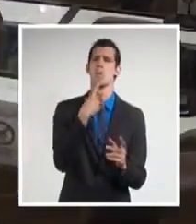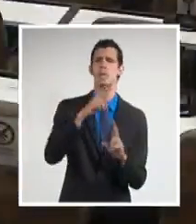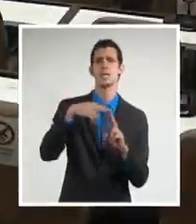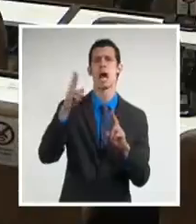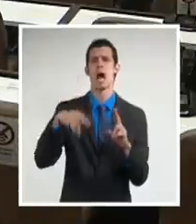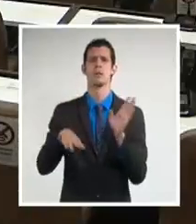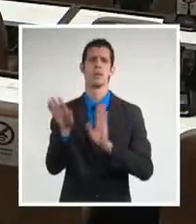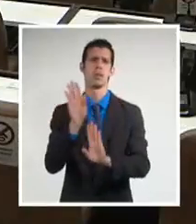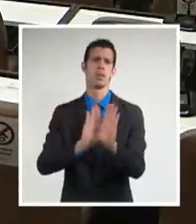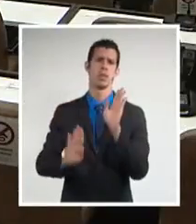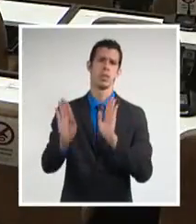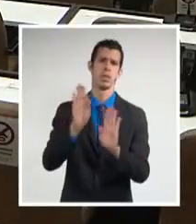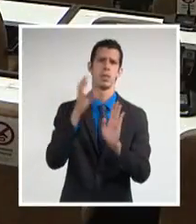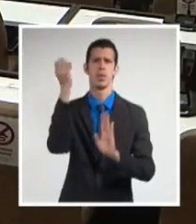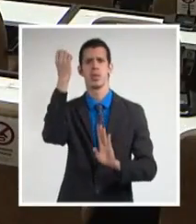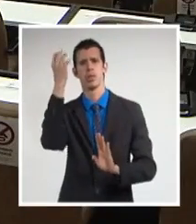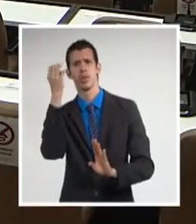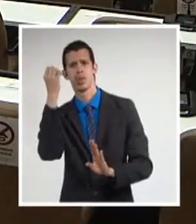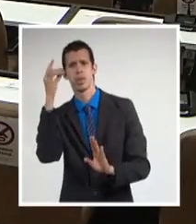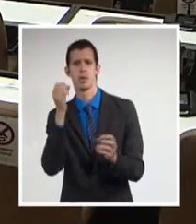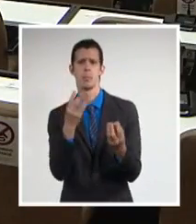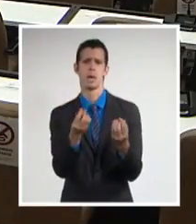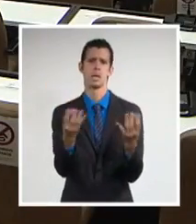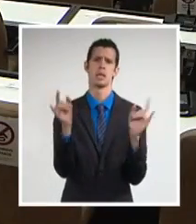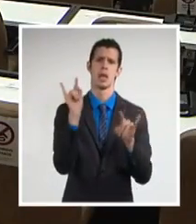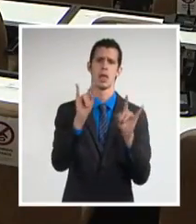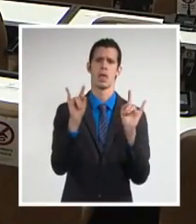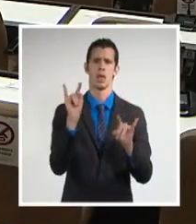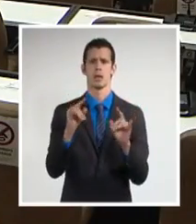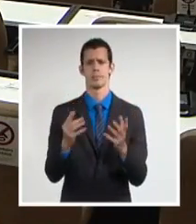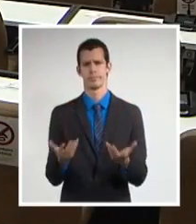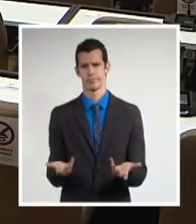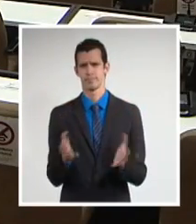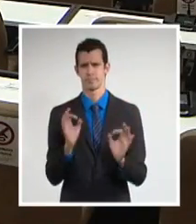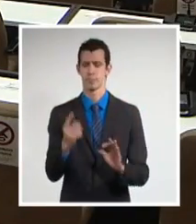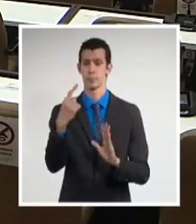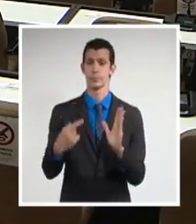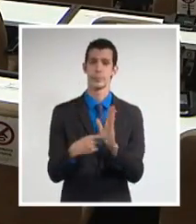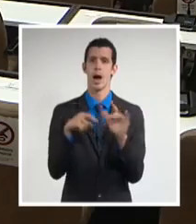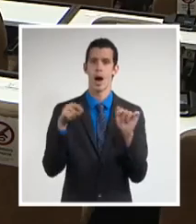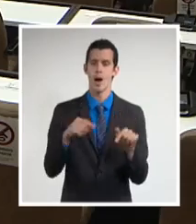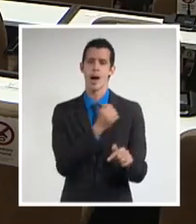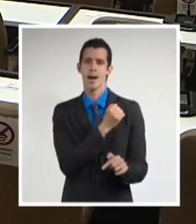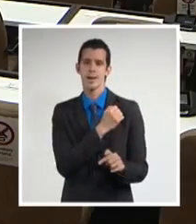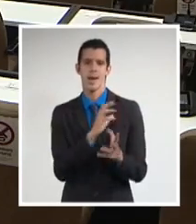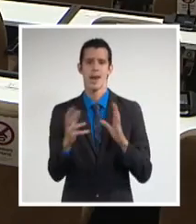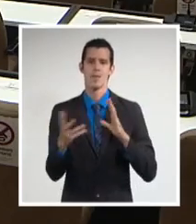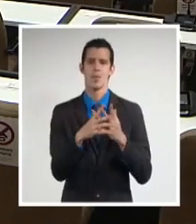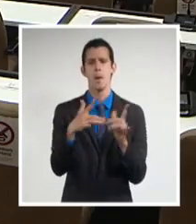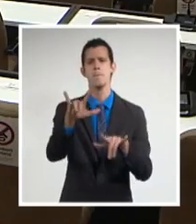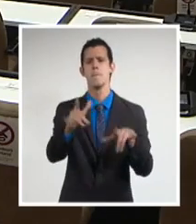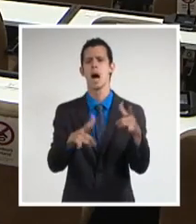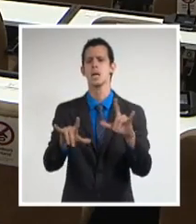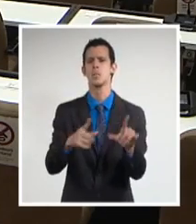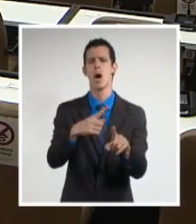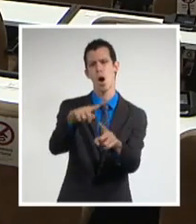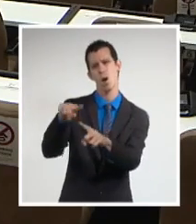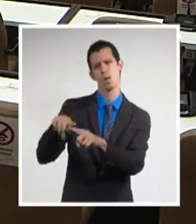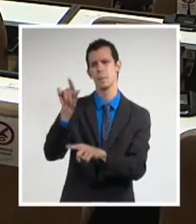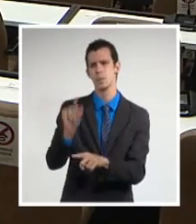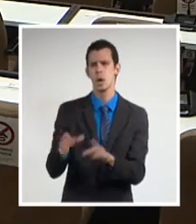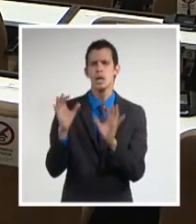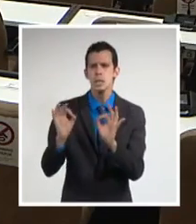que ahora sus empleadores tratan de usar poniéndole cámaras y micrófonos por donde quiera que se mueve. En lo que algunos analistas